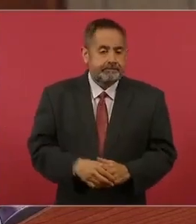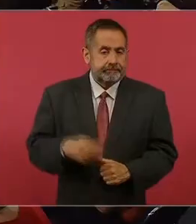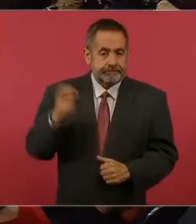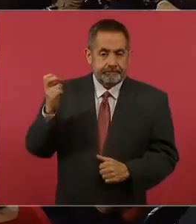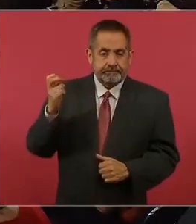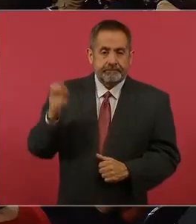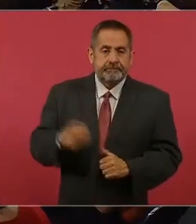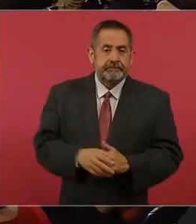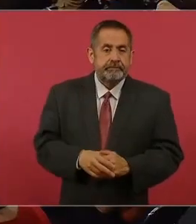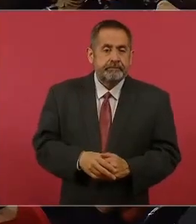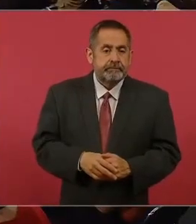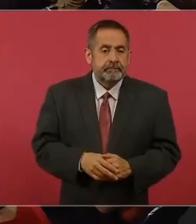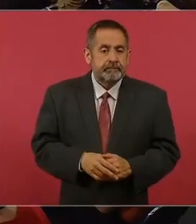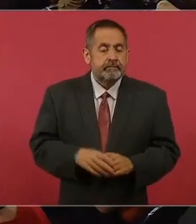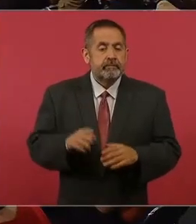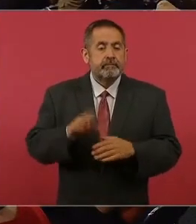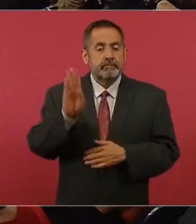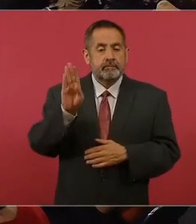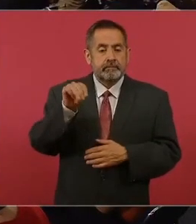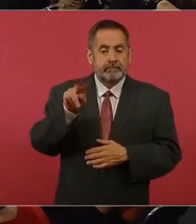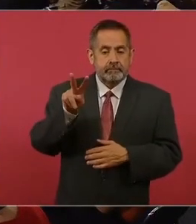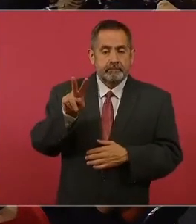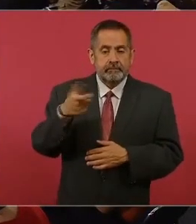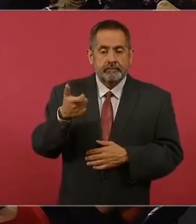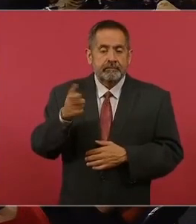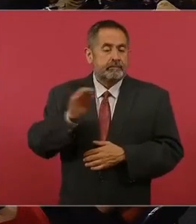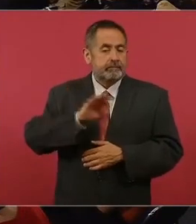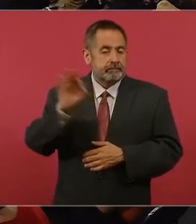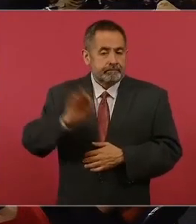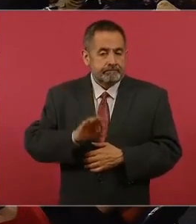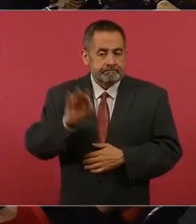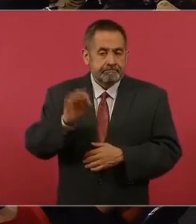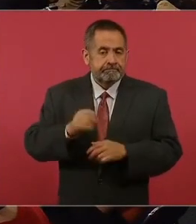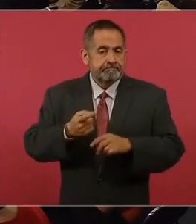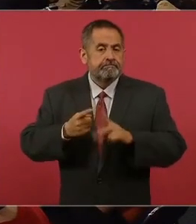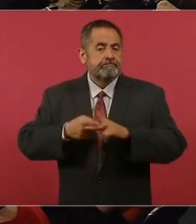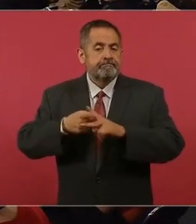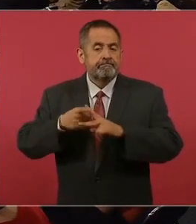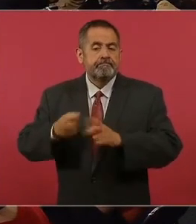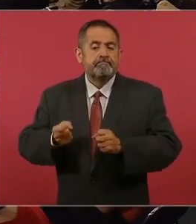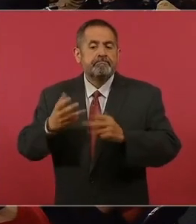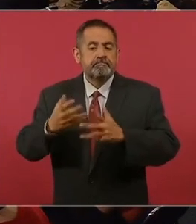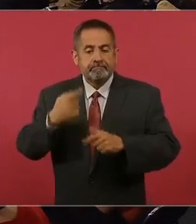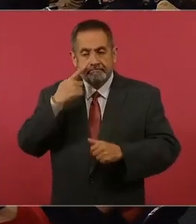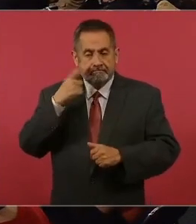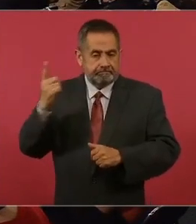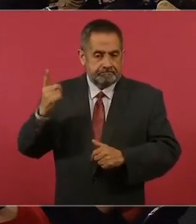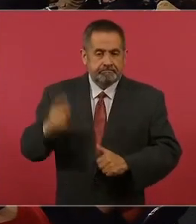Bueno, este es el comportamiento de la Bolsa Mexicana de Valores,